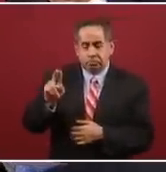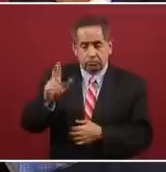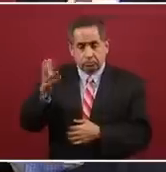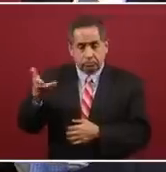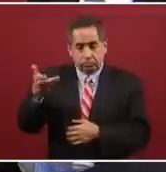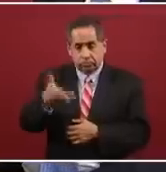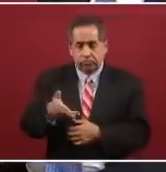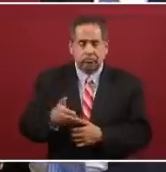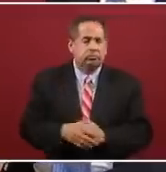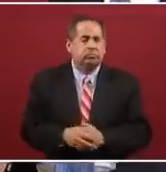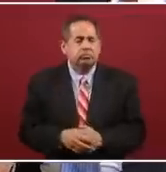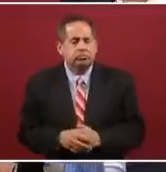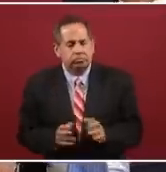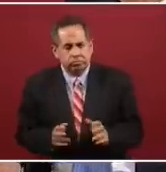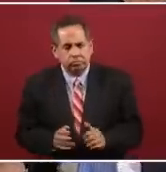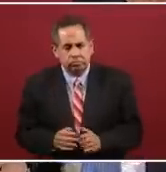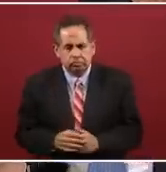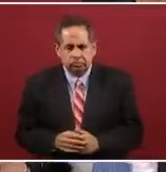ustedes? No hemos